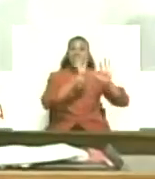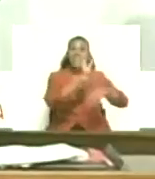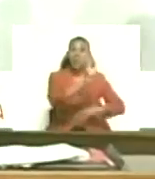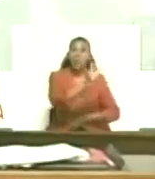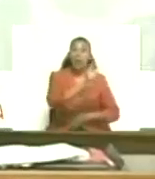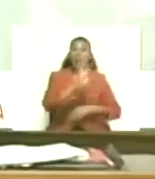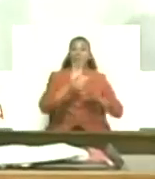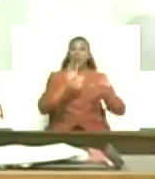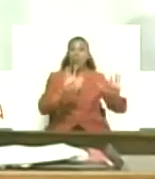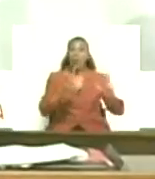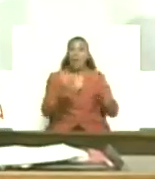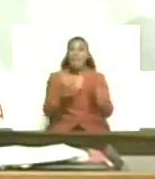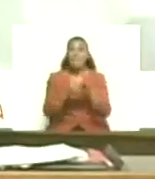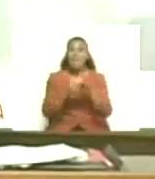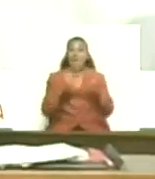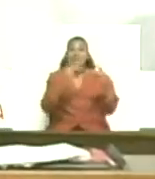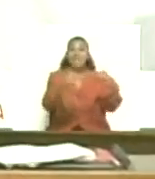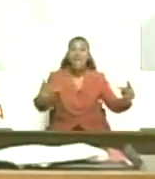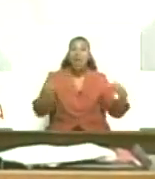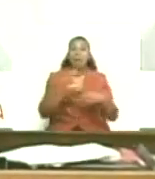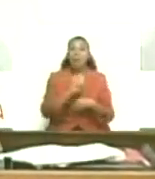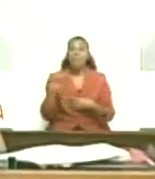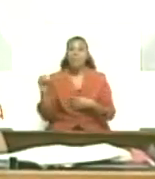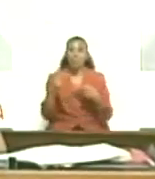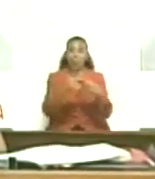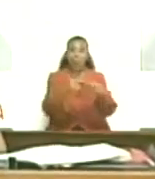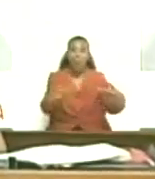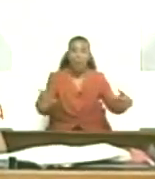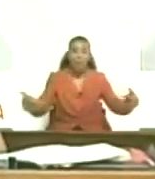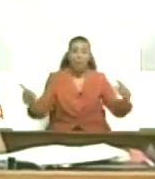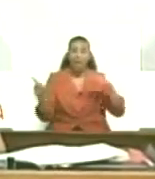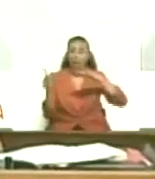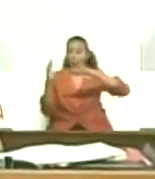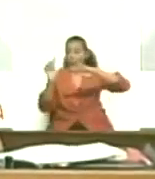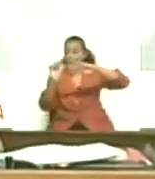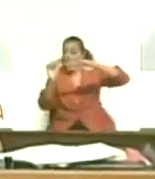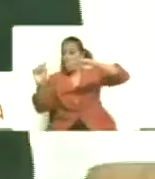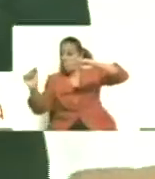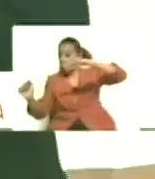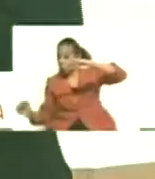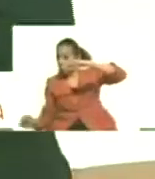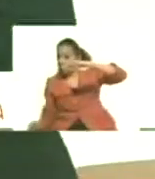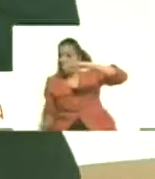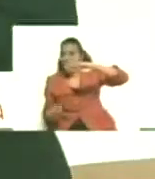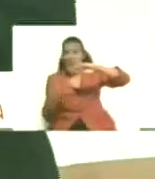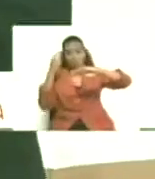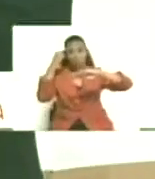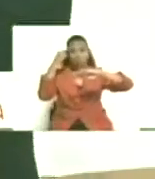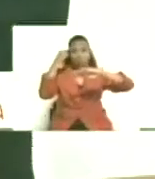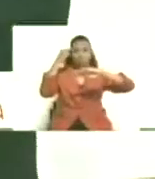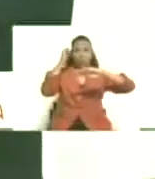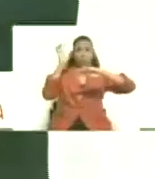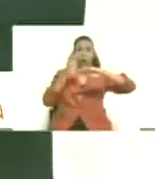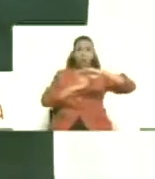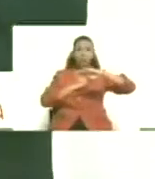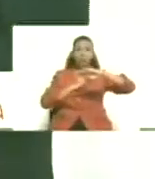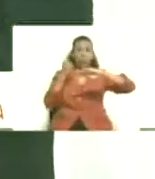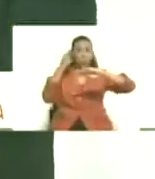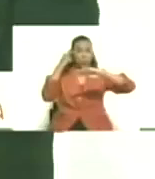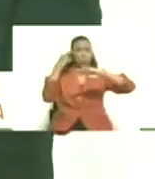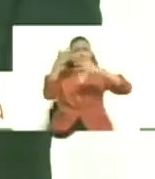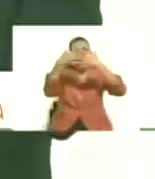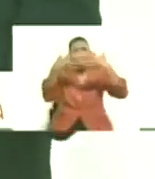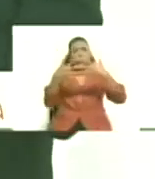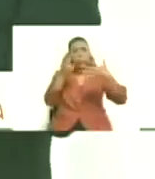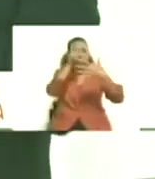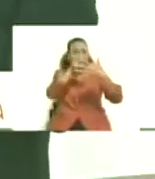159.500 kilómetros cuadrados de territorio, porque hay un principio, yo soy psiquiatra, señor Nichols, y lo